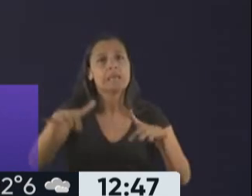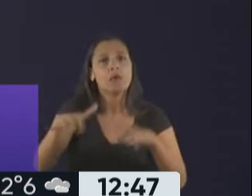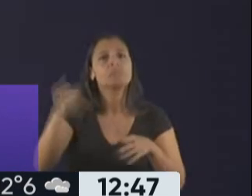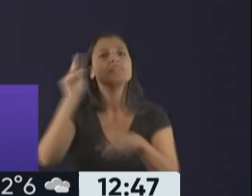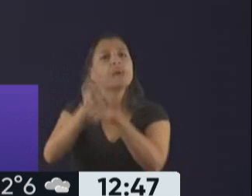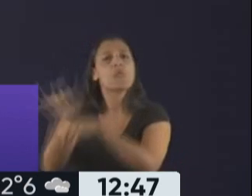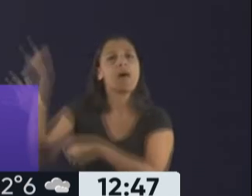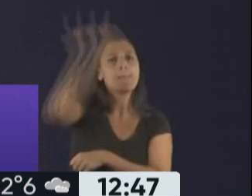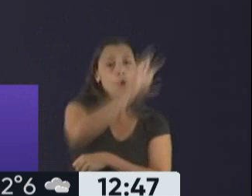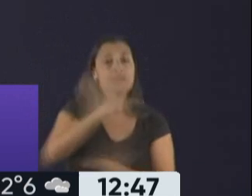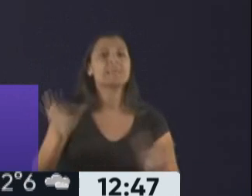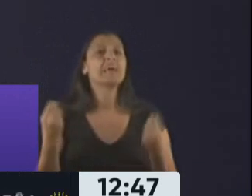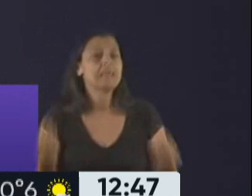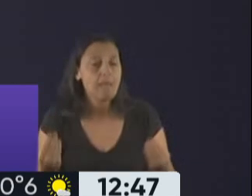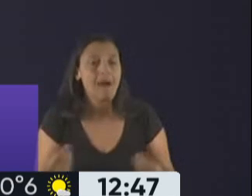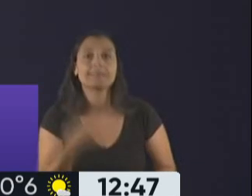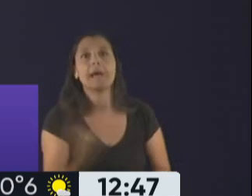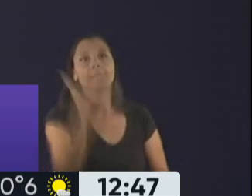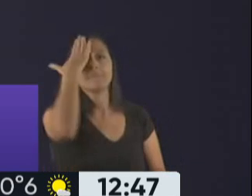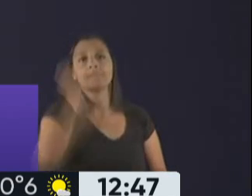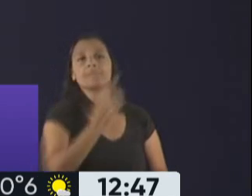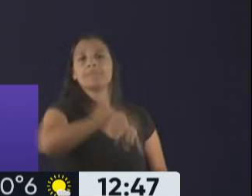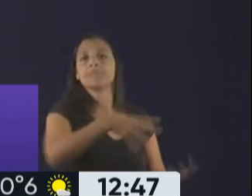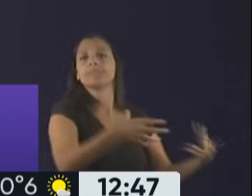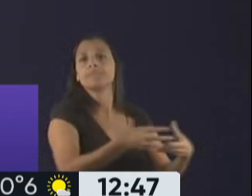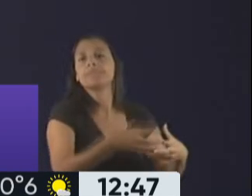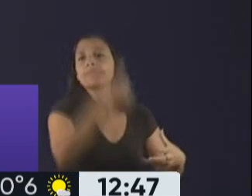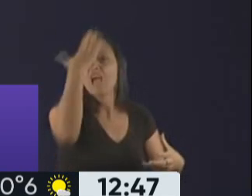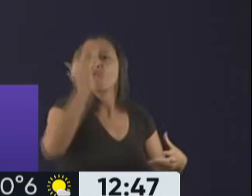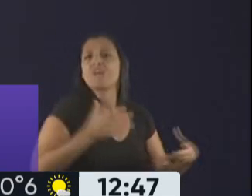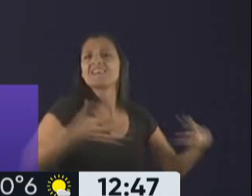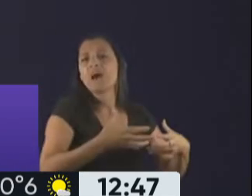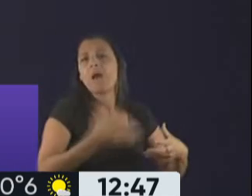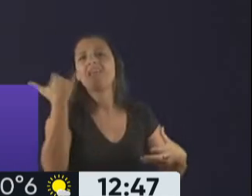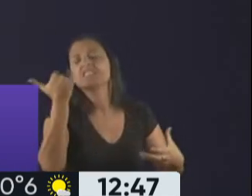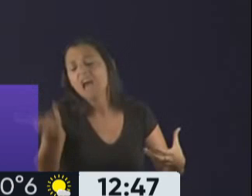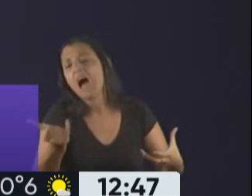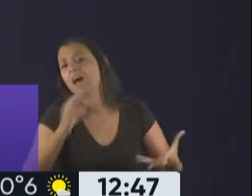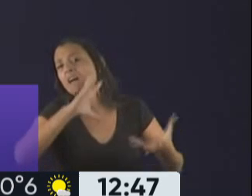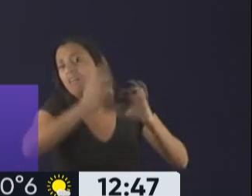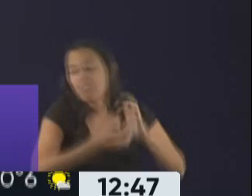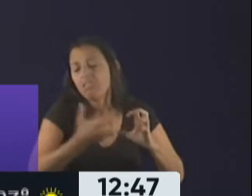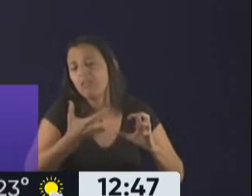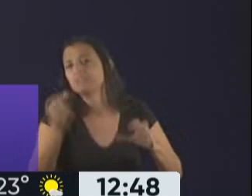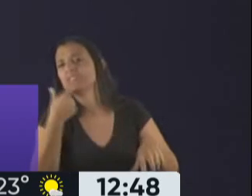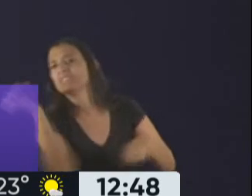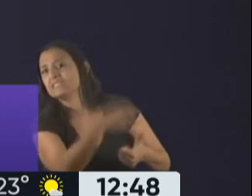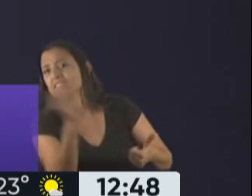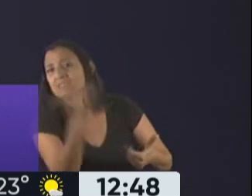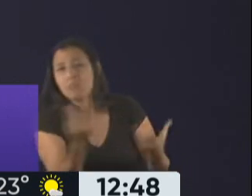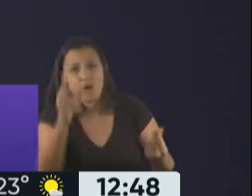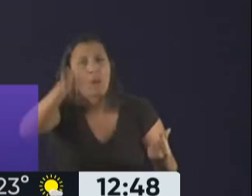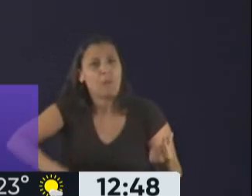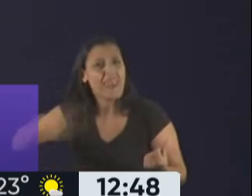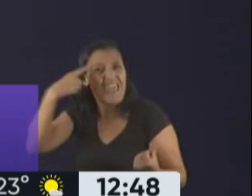que ocurre es que a nuestras Fuerzas Armadas se las ha demonizado, se las ha denostado, se las ha vapuleado porque ha habido un sesgo ideológico, se